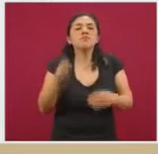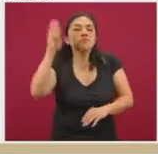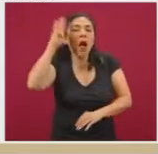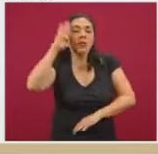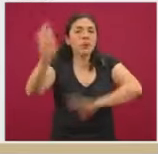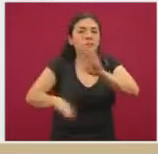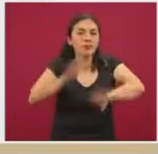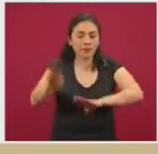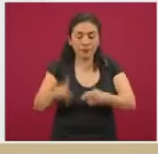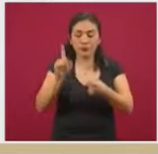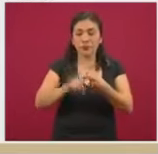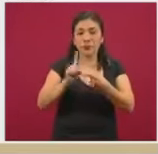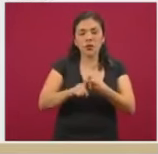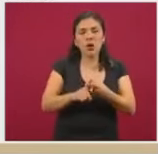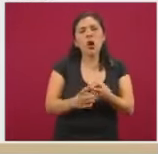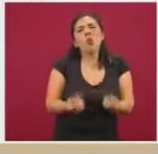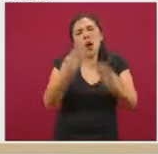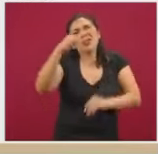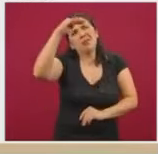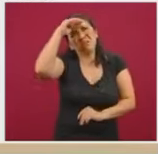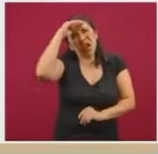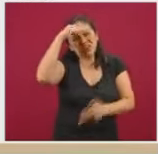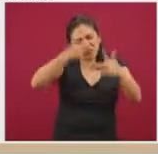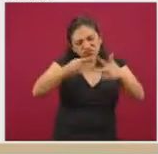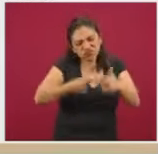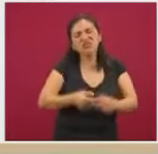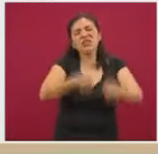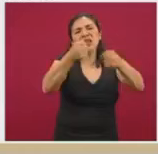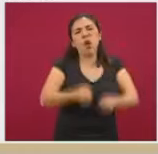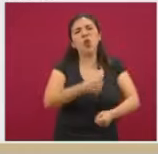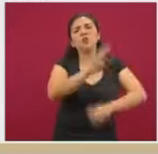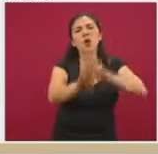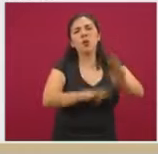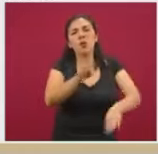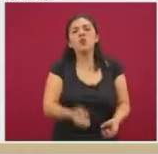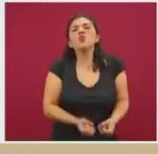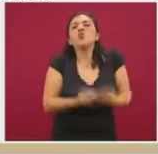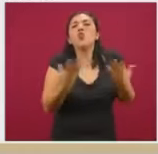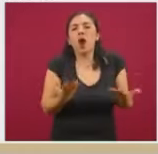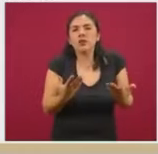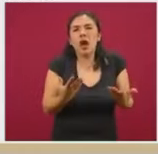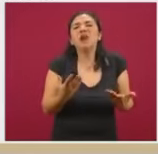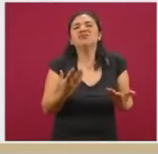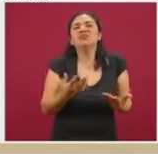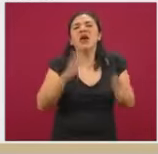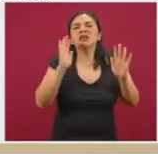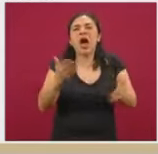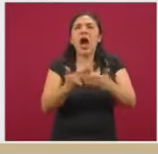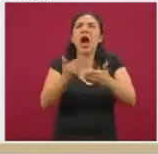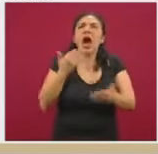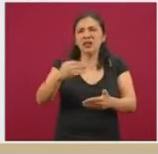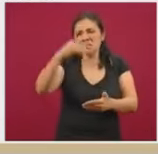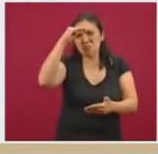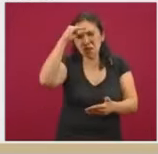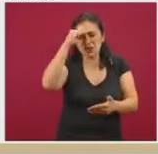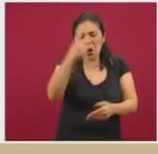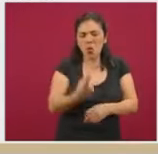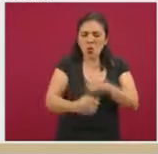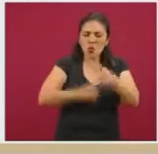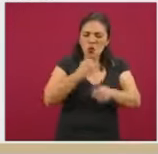tenemos las defunciones esperadas, y esto, las defunciones esperadas son el número de defunciones que se esperan o que se hubiesen esperado en este